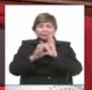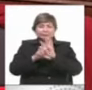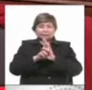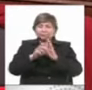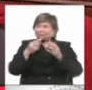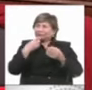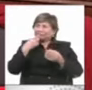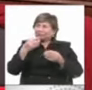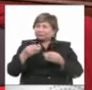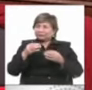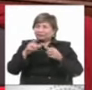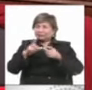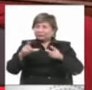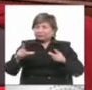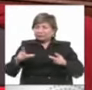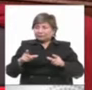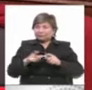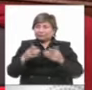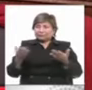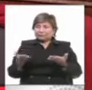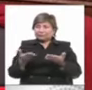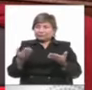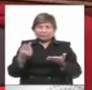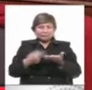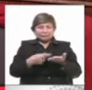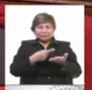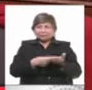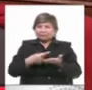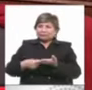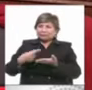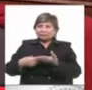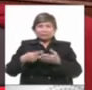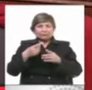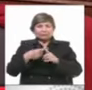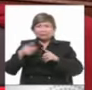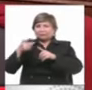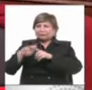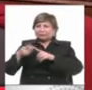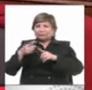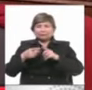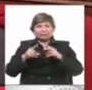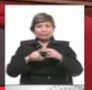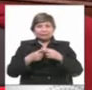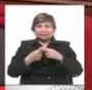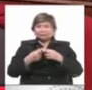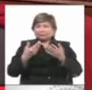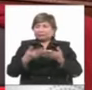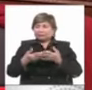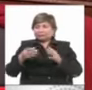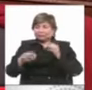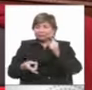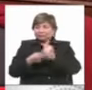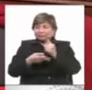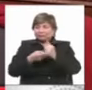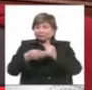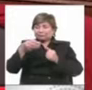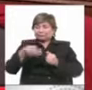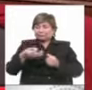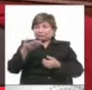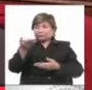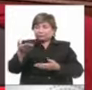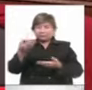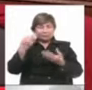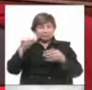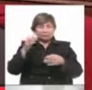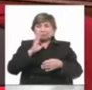debería haber sido el espacio donde debió debatirse y acogerse distintas iniciativas legislativas para garantizar ese real equilibrio que tanto